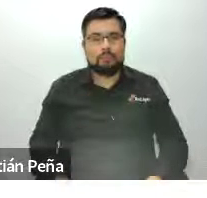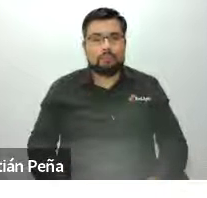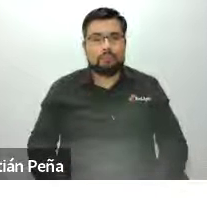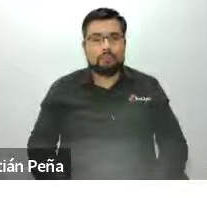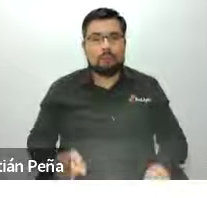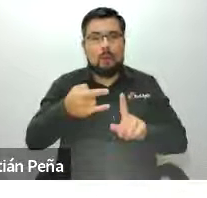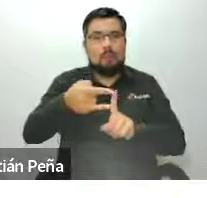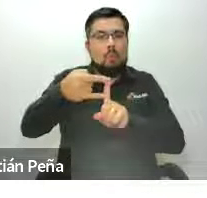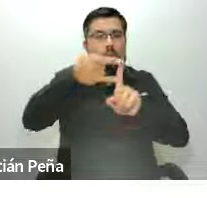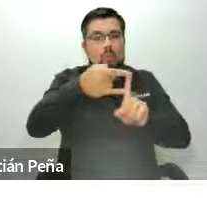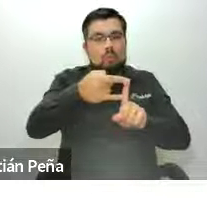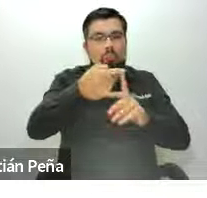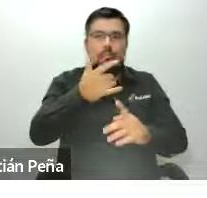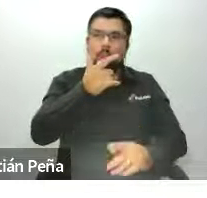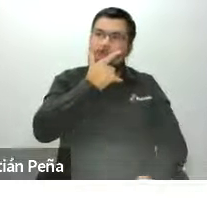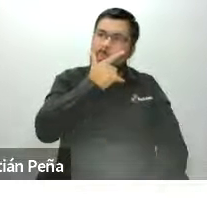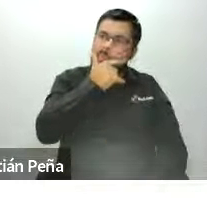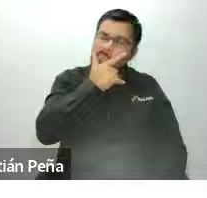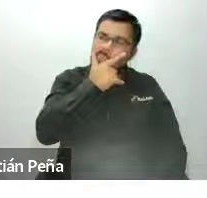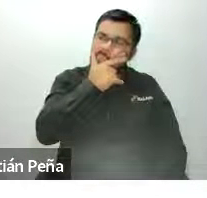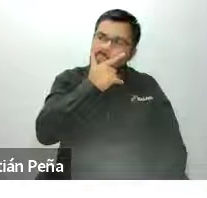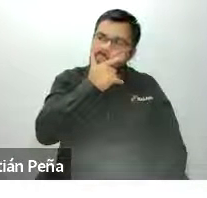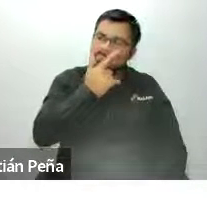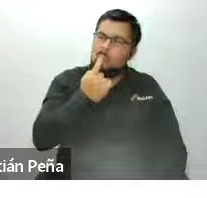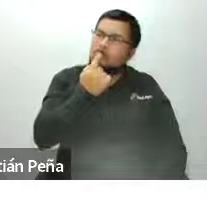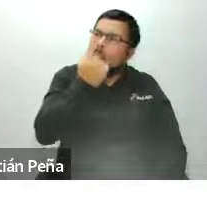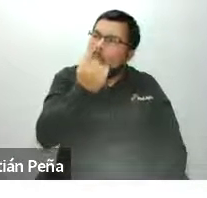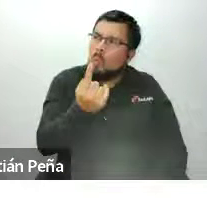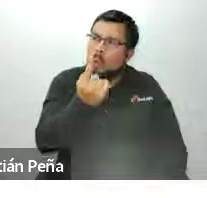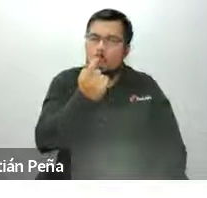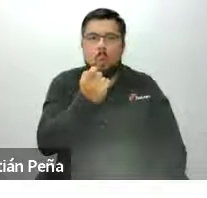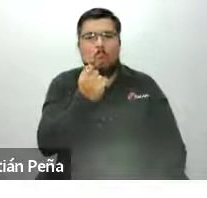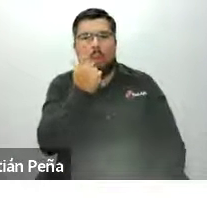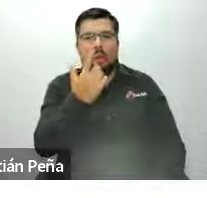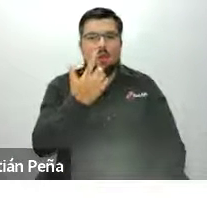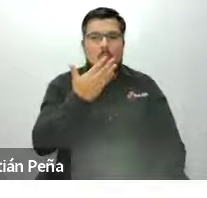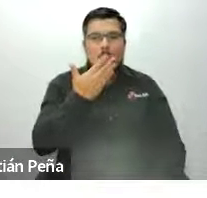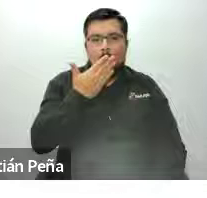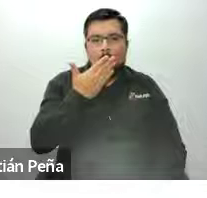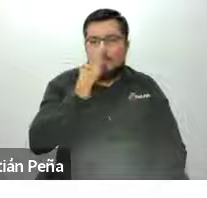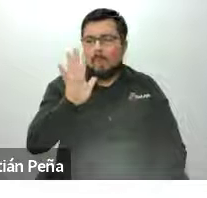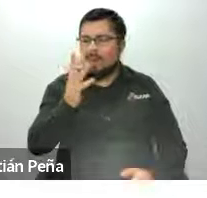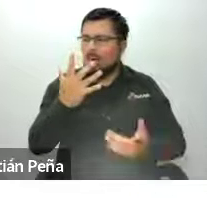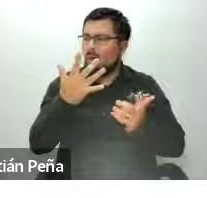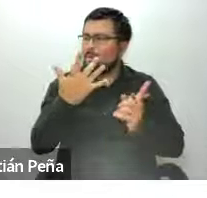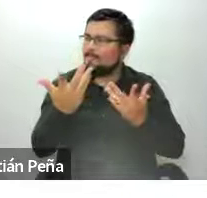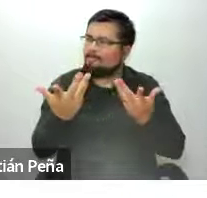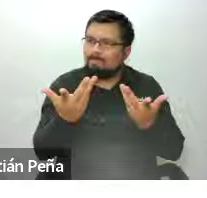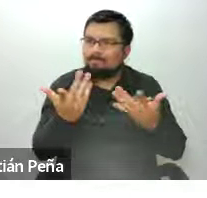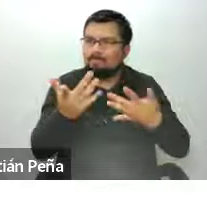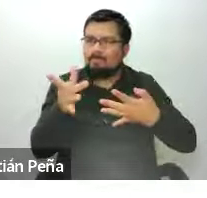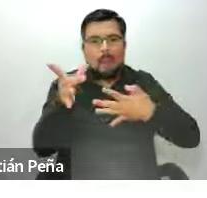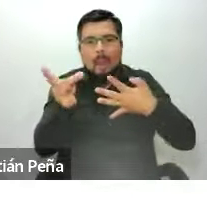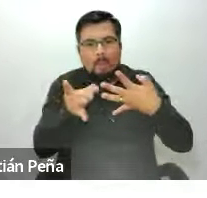nos preguntamos cuáles serán los mejores aspectos de esta construcción que vale la pena